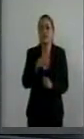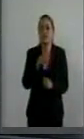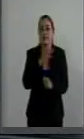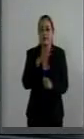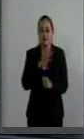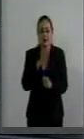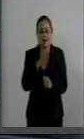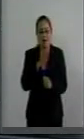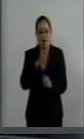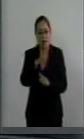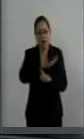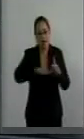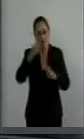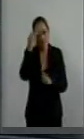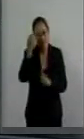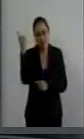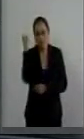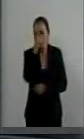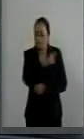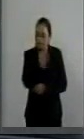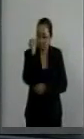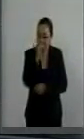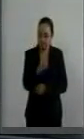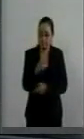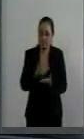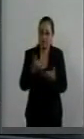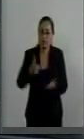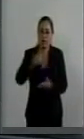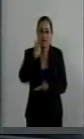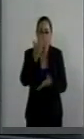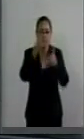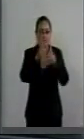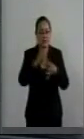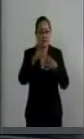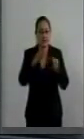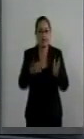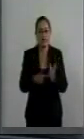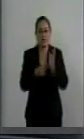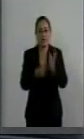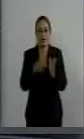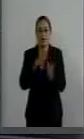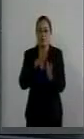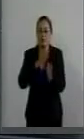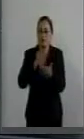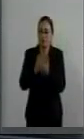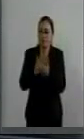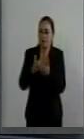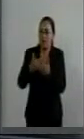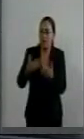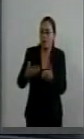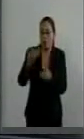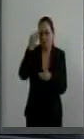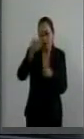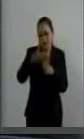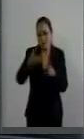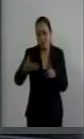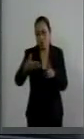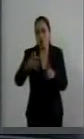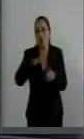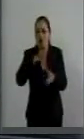complicados. Pero es necesario hacer un alto en el camino y decir que en este periodo hubo avances.